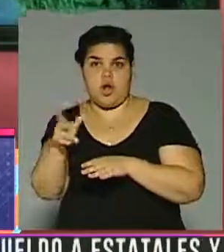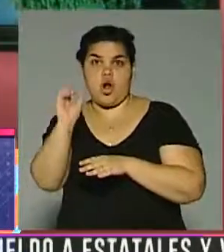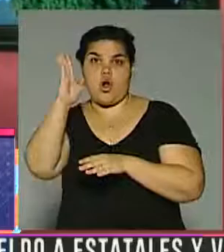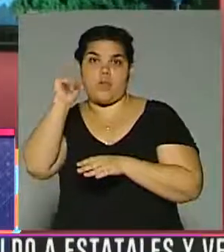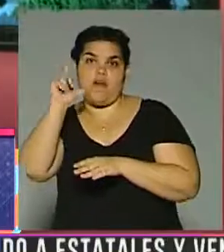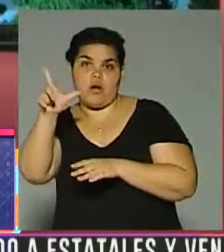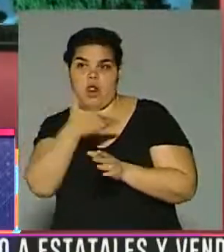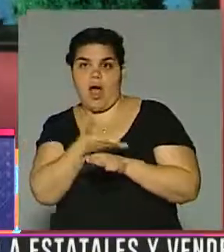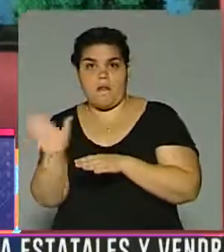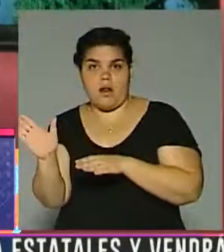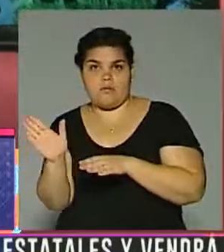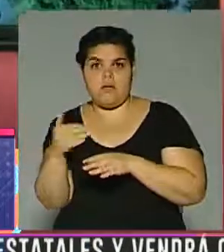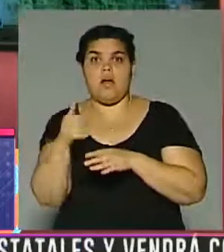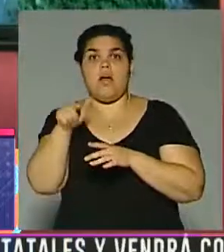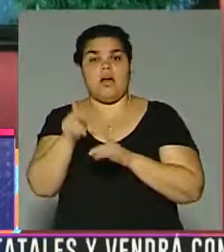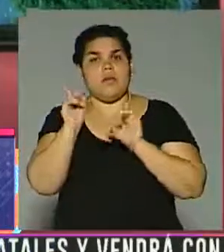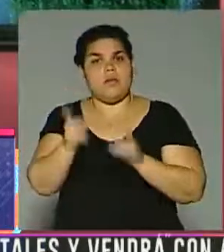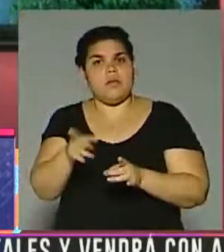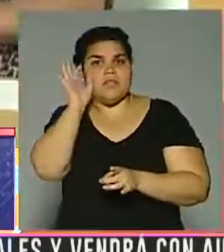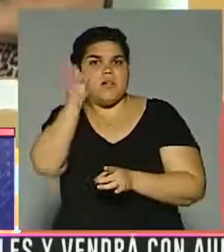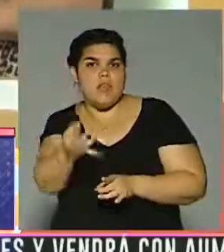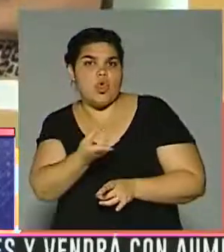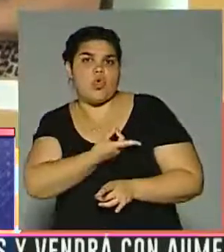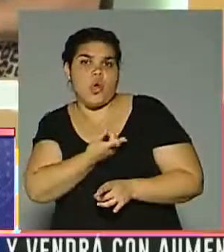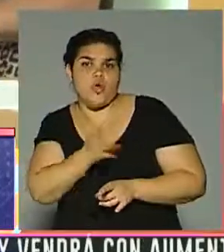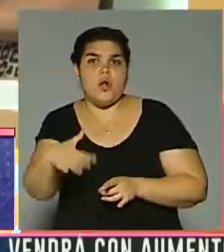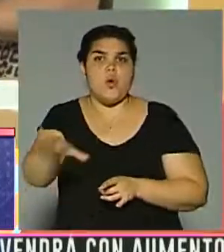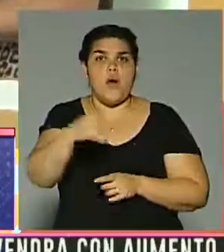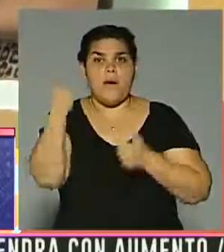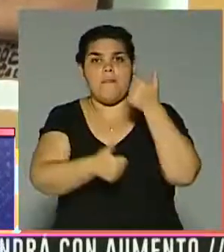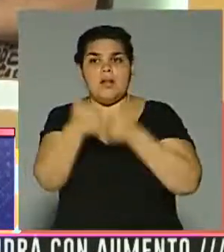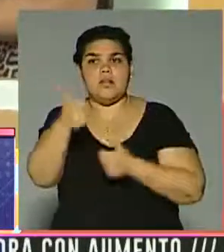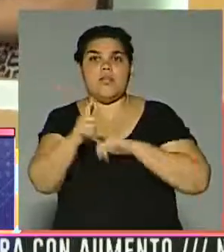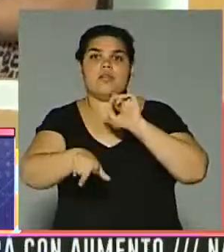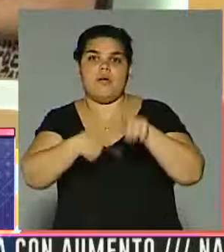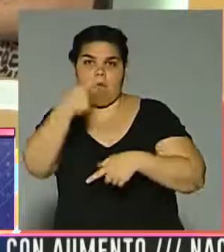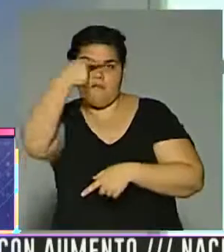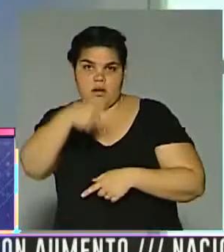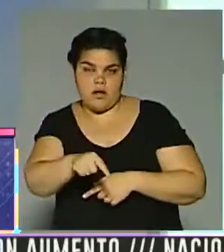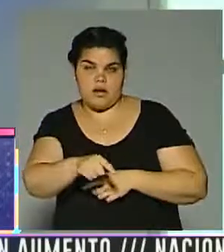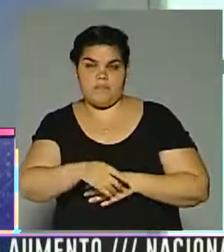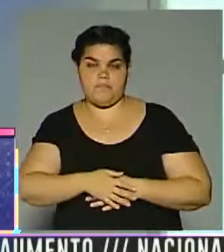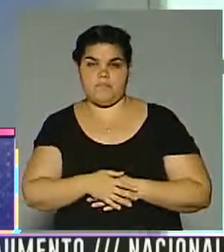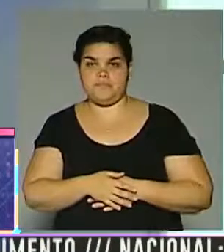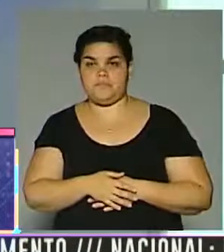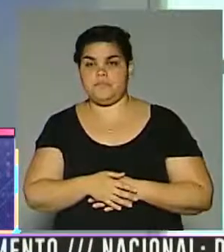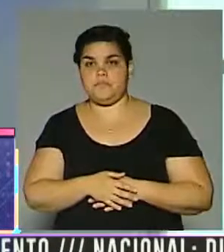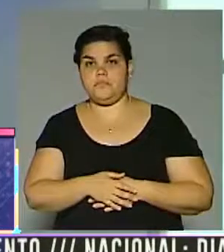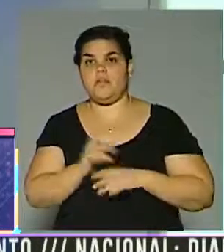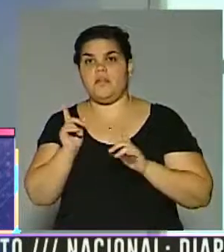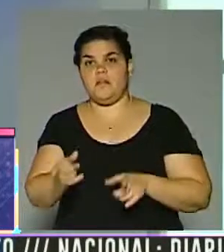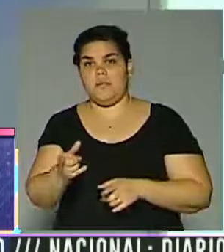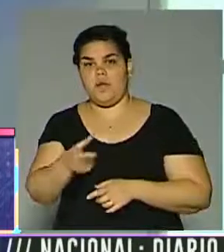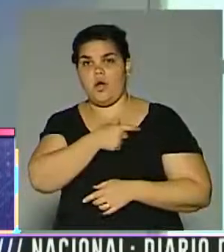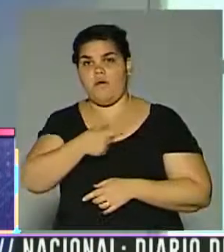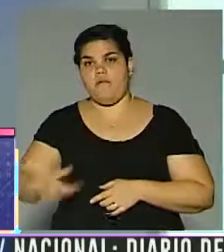luego saber qué sucede con el partido, con la sede y con lo demás. Por ejemplo, Santiago, el fin de semana nos enterábamos que incluso el gobernador Alfredo